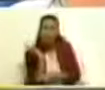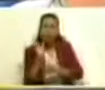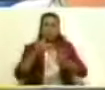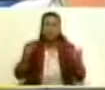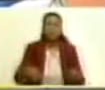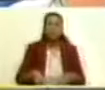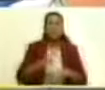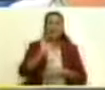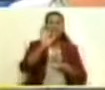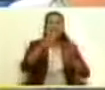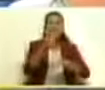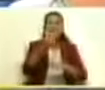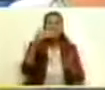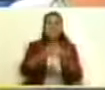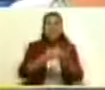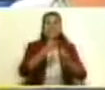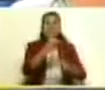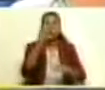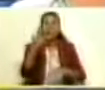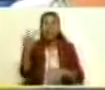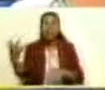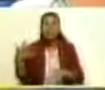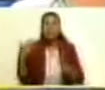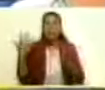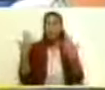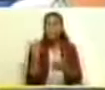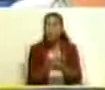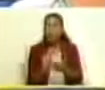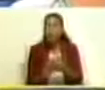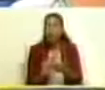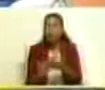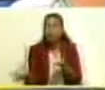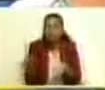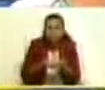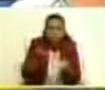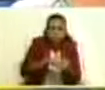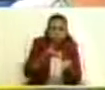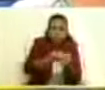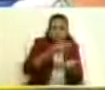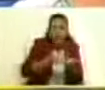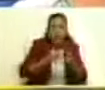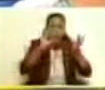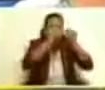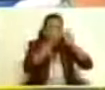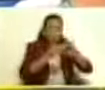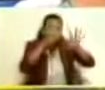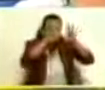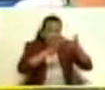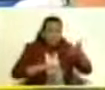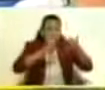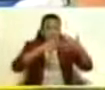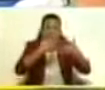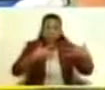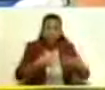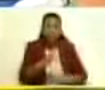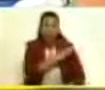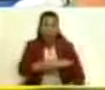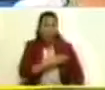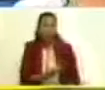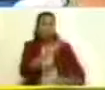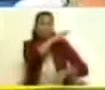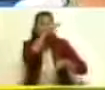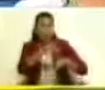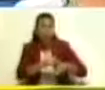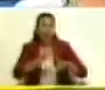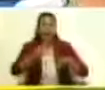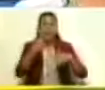recibieron 10.335 propuestas, las cuales fueron analizadas por los integrantes del Comité Nacional por